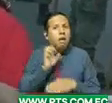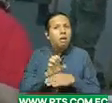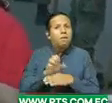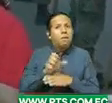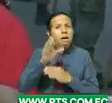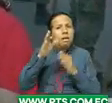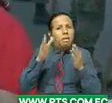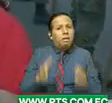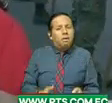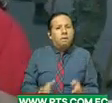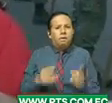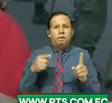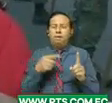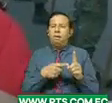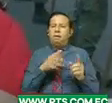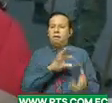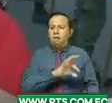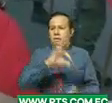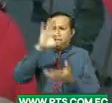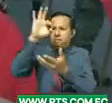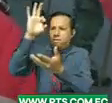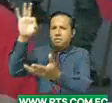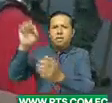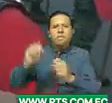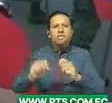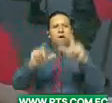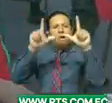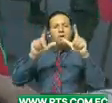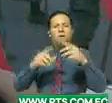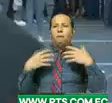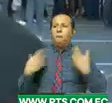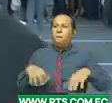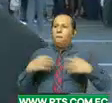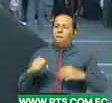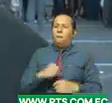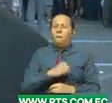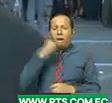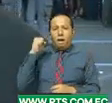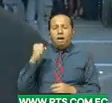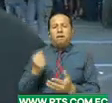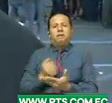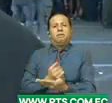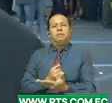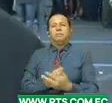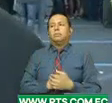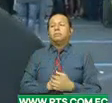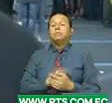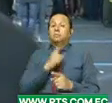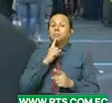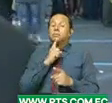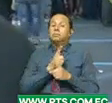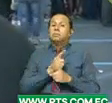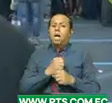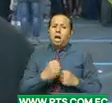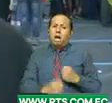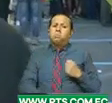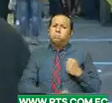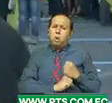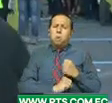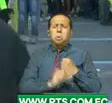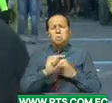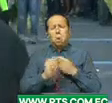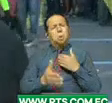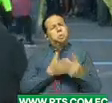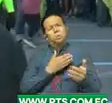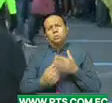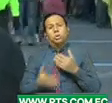logrado representarnos y dejar su huella a nivel mundial. El apoyo ha sido mínimo, pero el esfuerzo de cada uno de